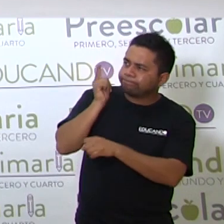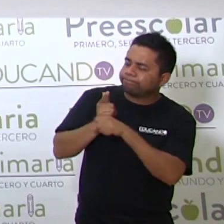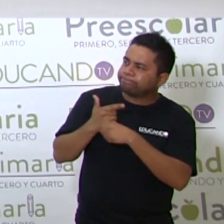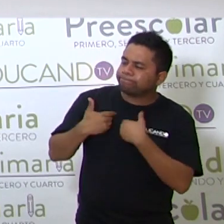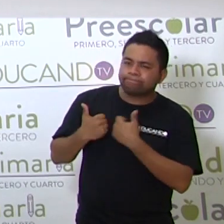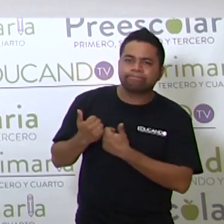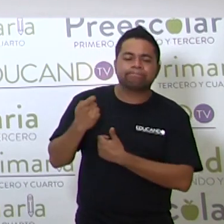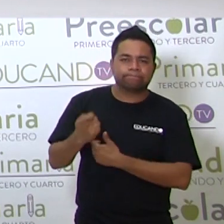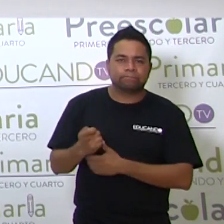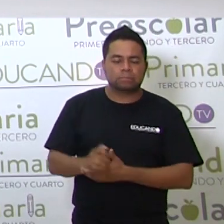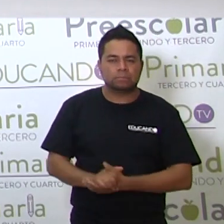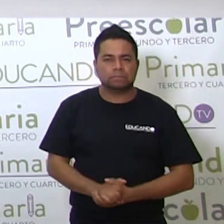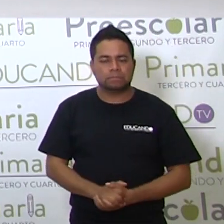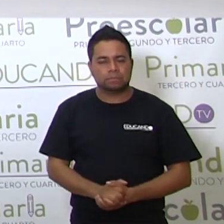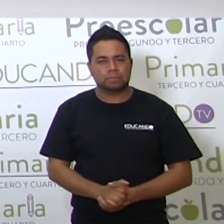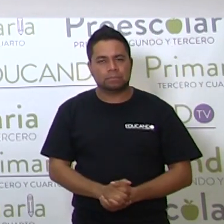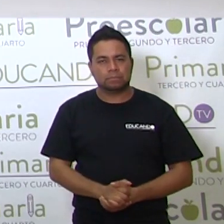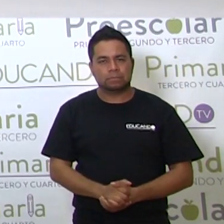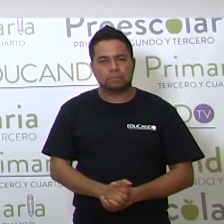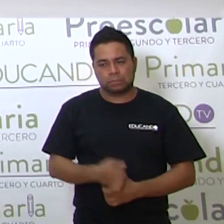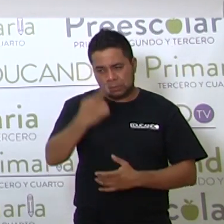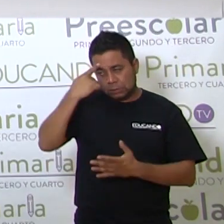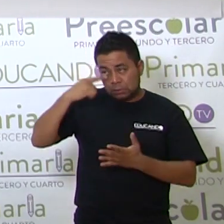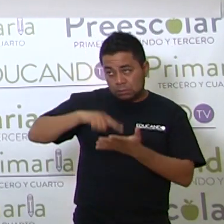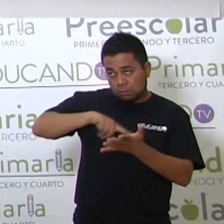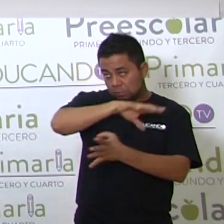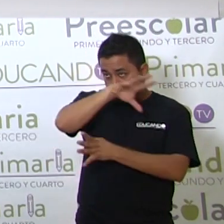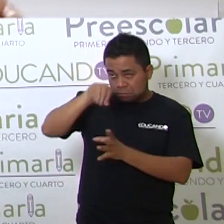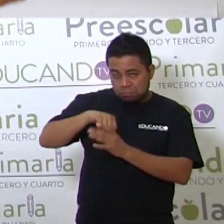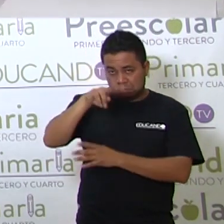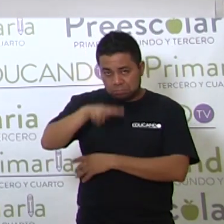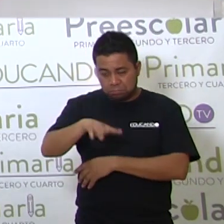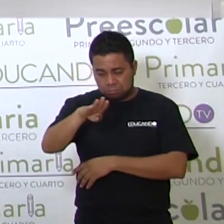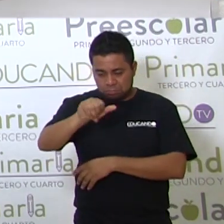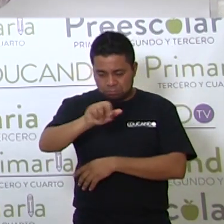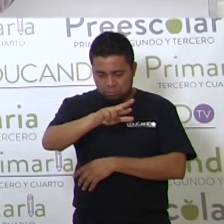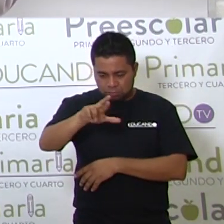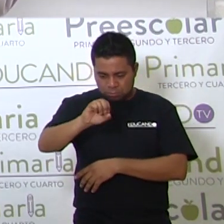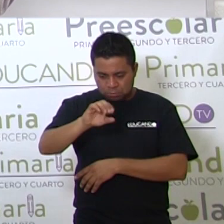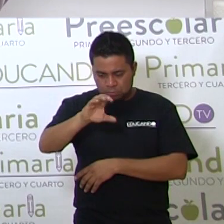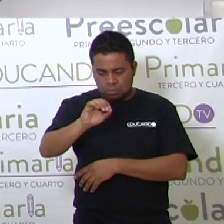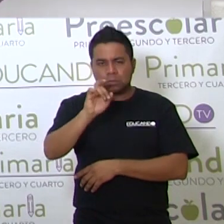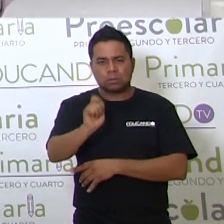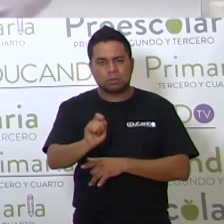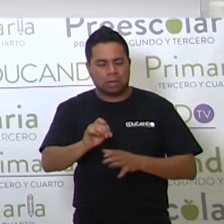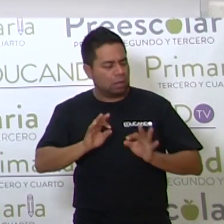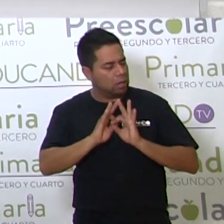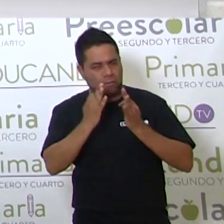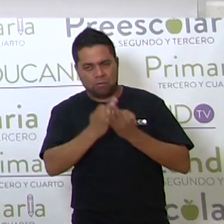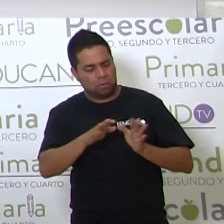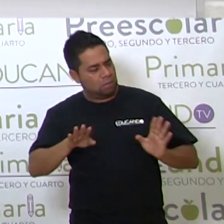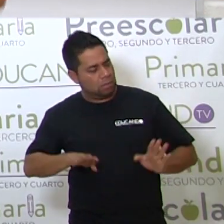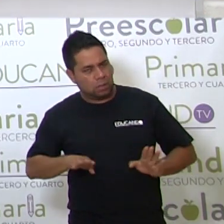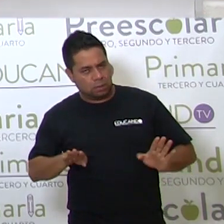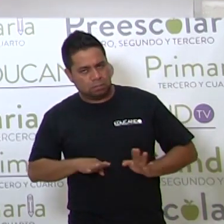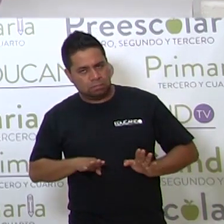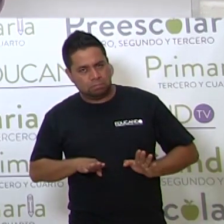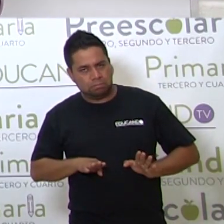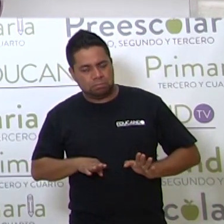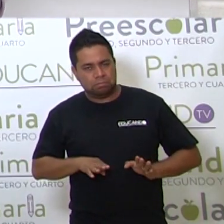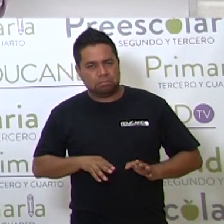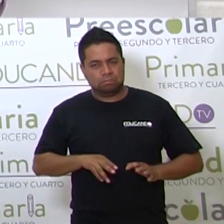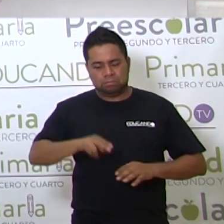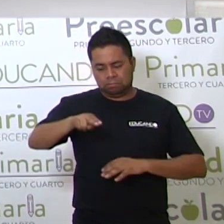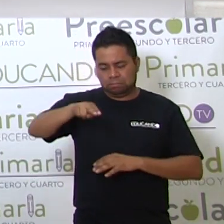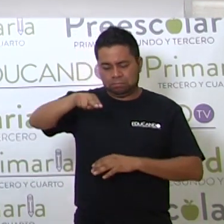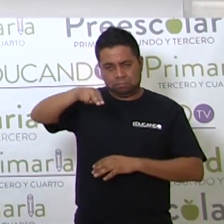entender? Creo que esas son todas, ¿verdad? Barroco ya sabemos que es un estilo. El estilo